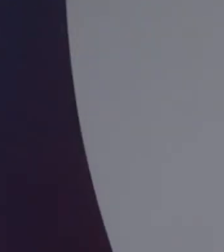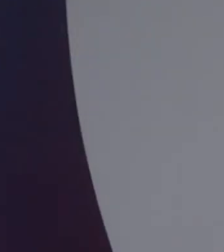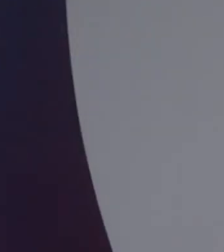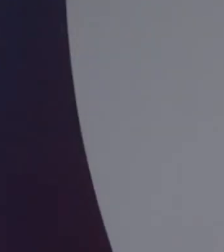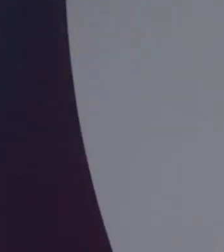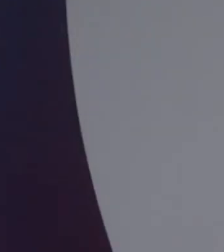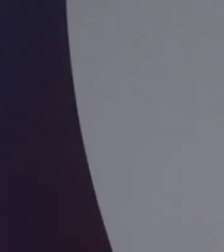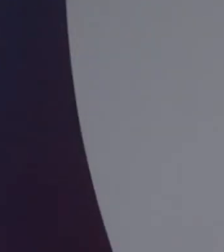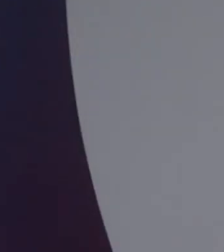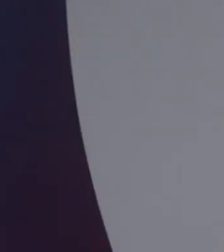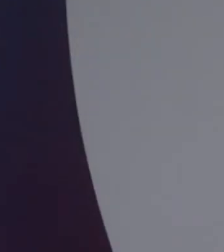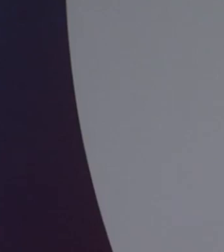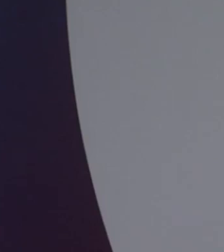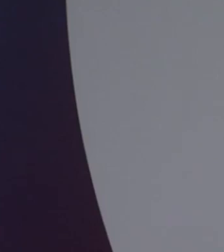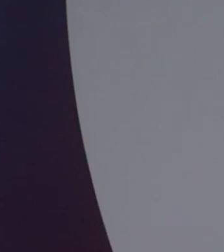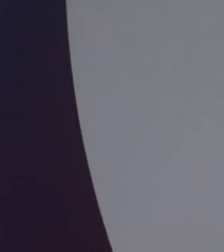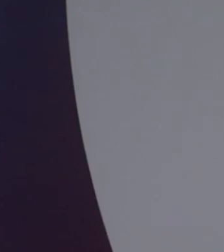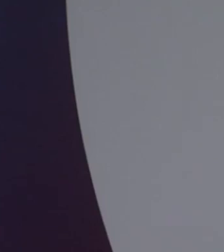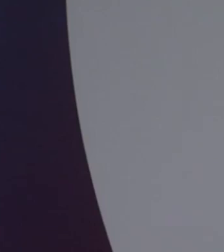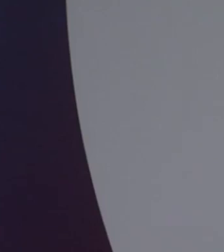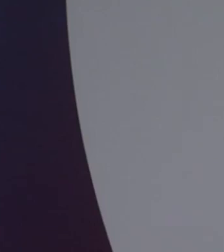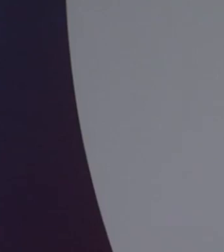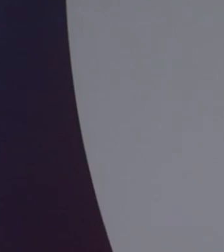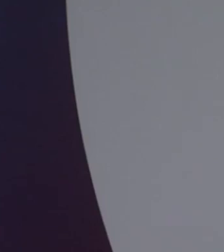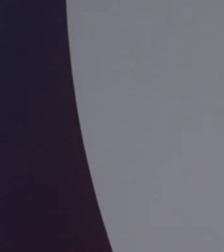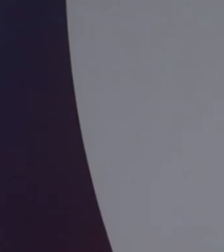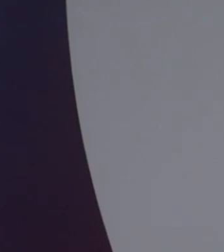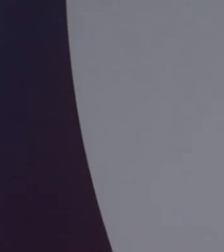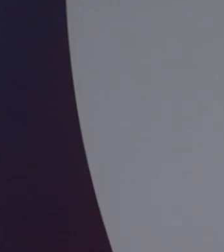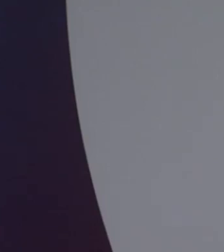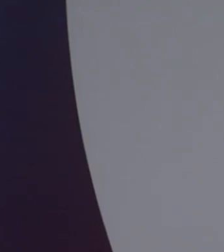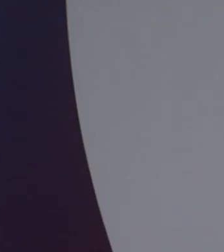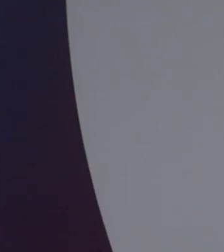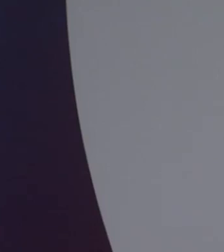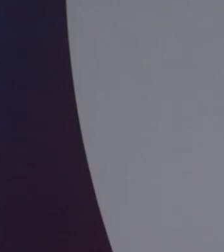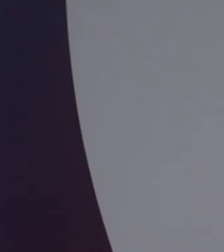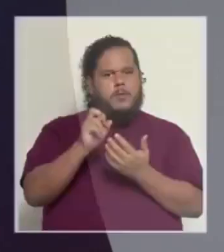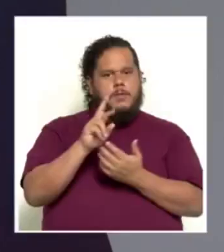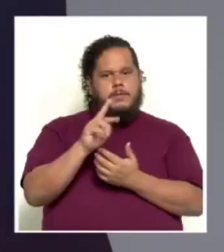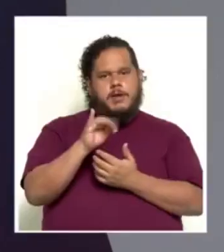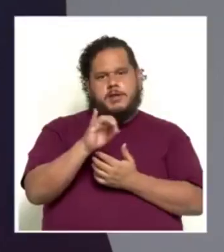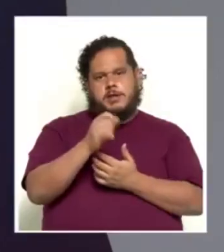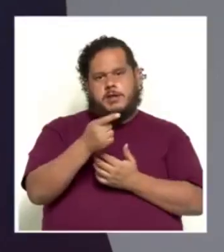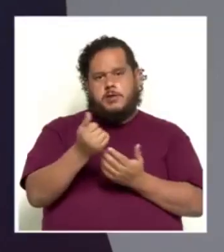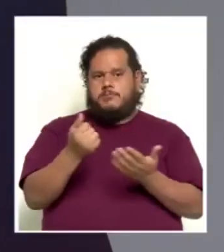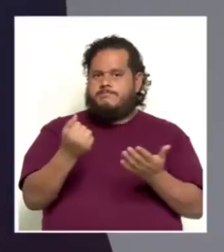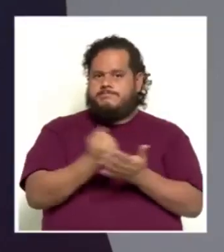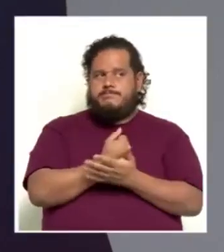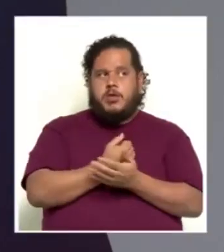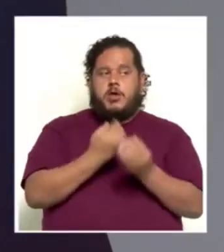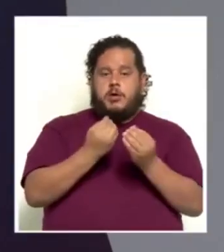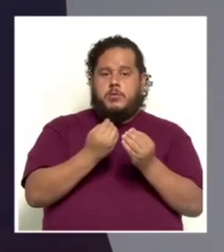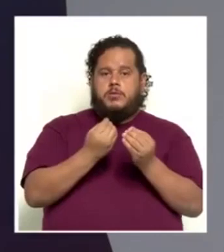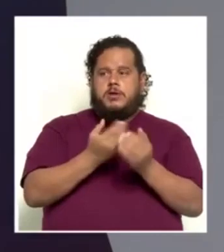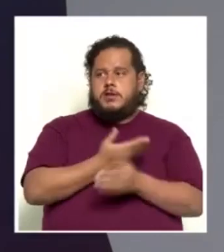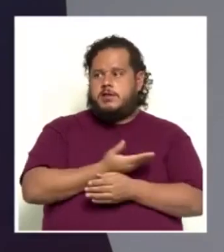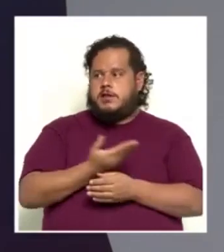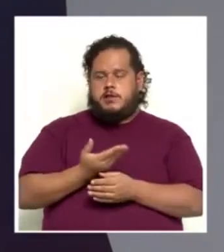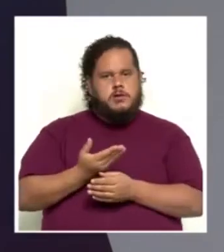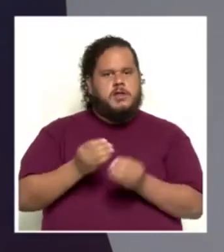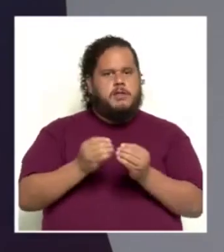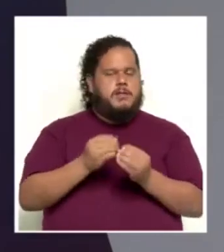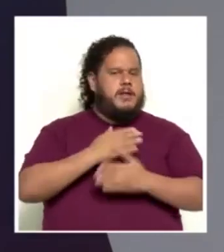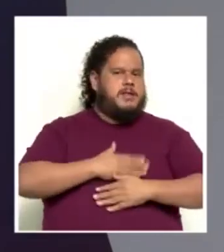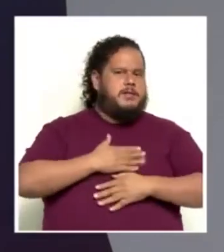Estamos de regreso en Zoom Electoral, un programa con vértigo en donde lamentablemente muchas de las cosas más